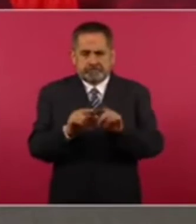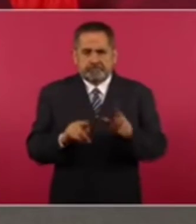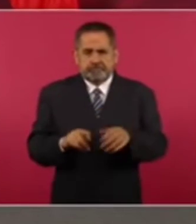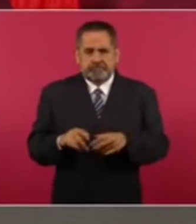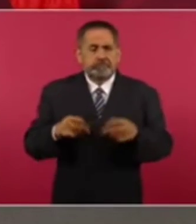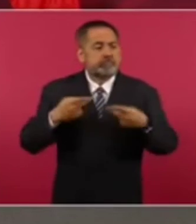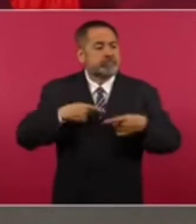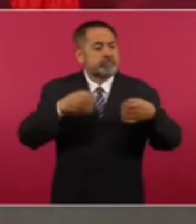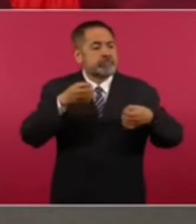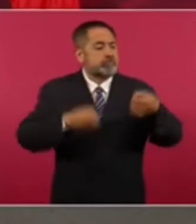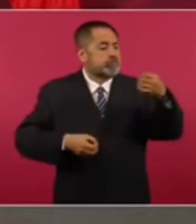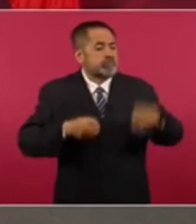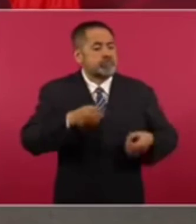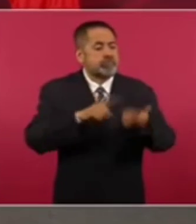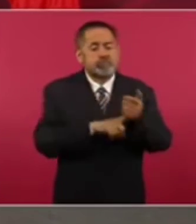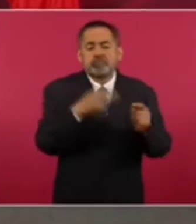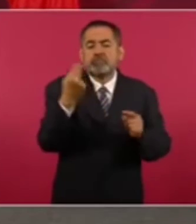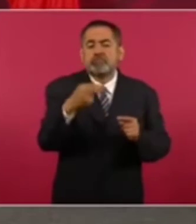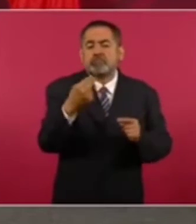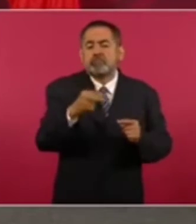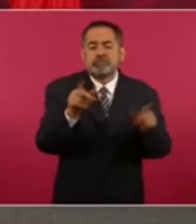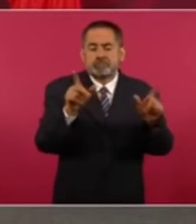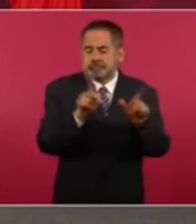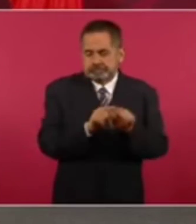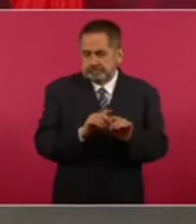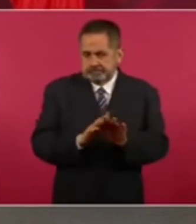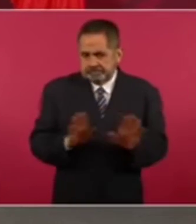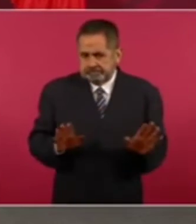de los jueces,